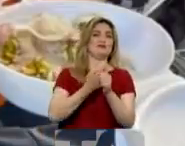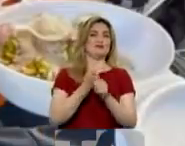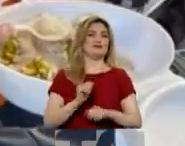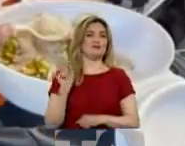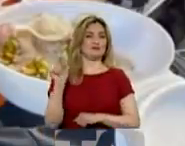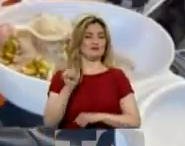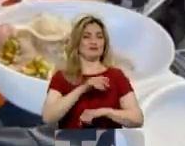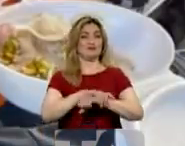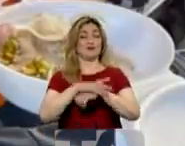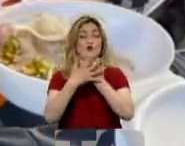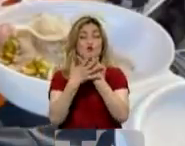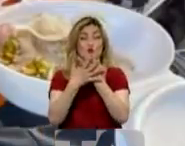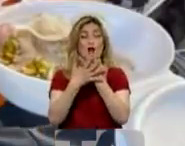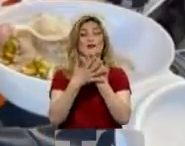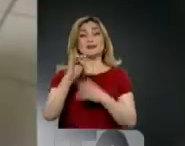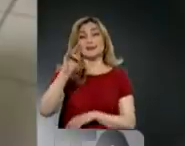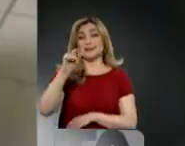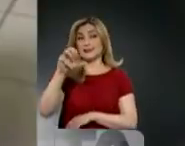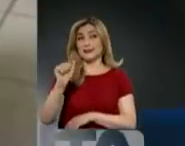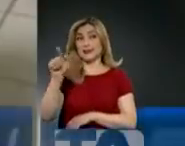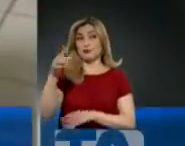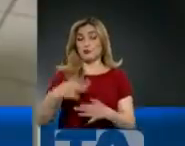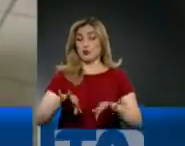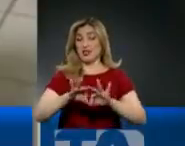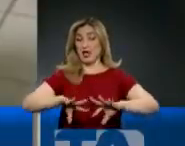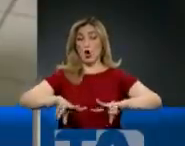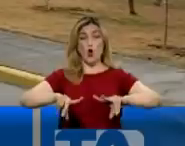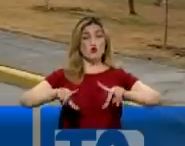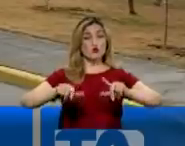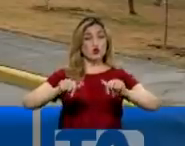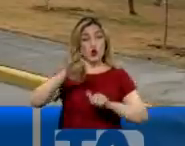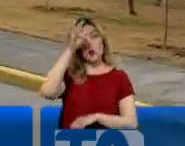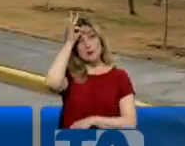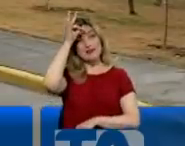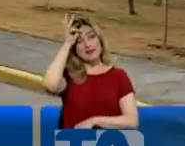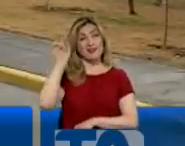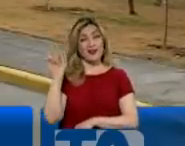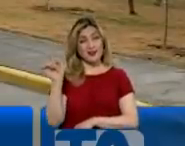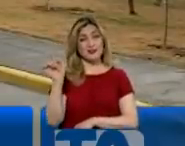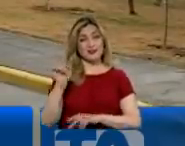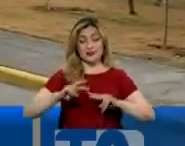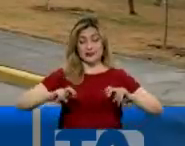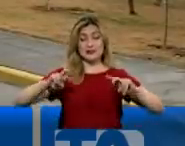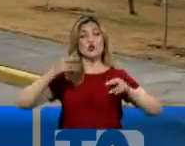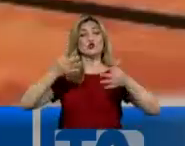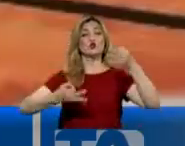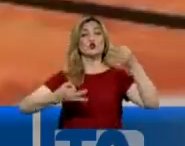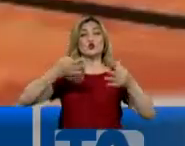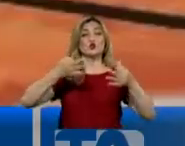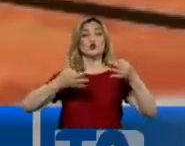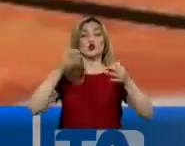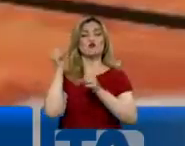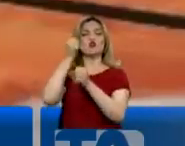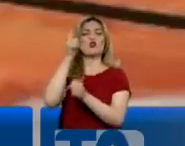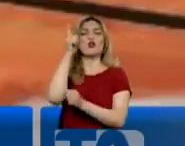bonilla quien cumple prisión preventiva en la cárcel el inka por ser pieza clave dentro de los casos de corrupción hospitalaria y comparte una investigación judicial con el fundador